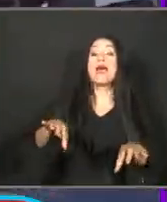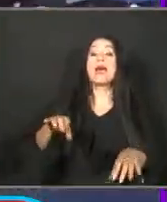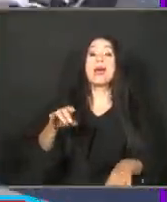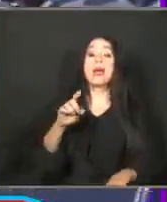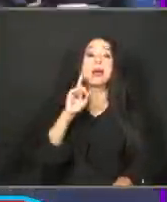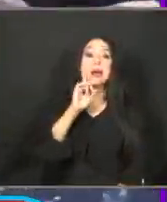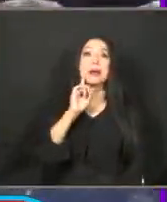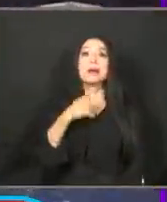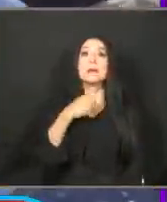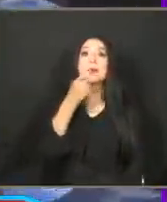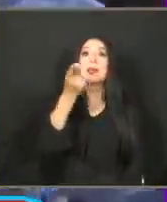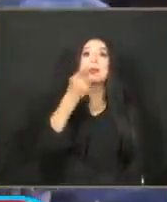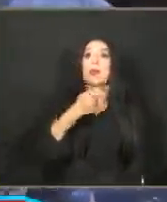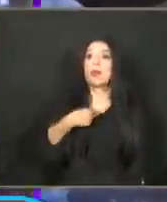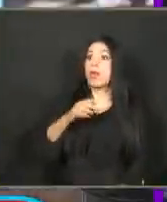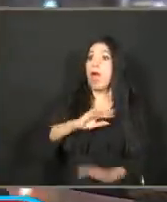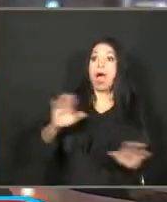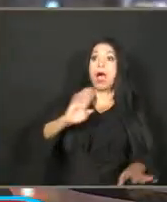cierto